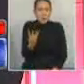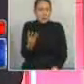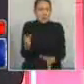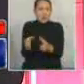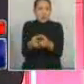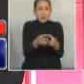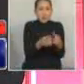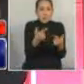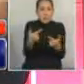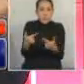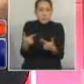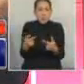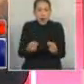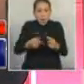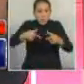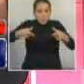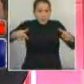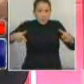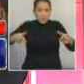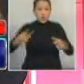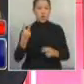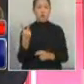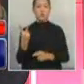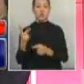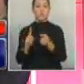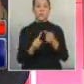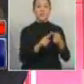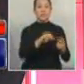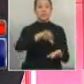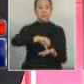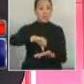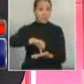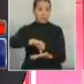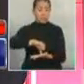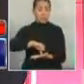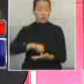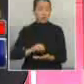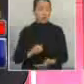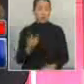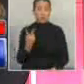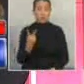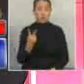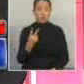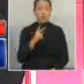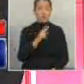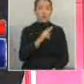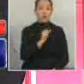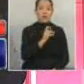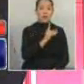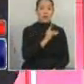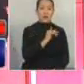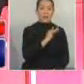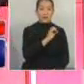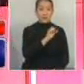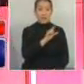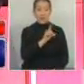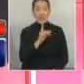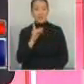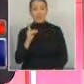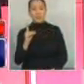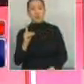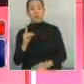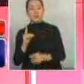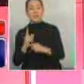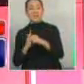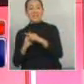sí. ¿Ah? Había dos partidos de centro, sigue habiendo dos, Partido Radical, Partido Demócrata Cristiano. Había dos partidos de